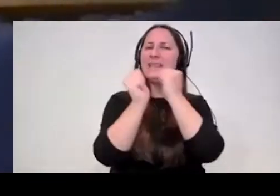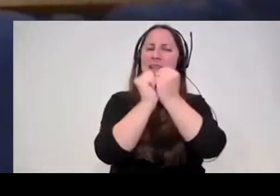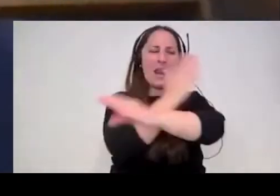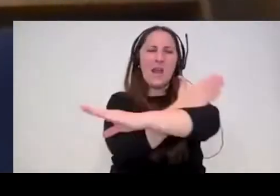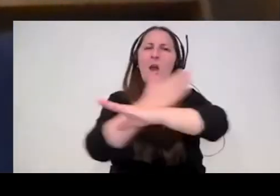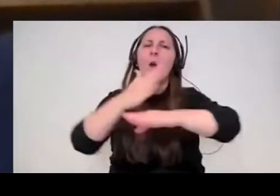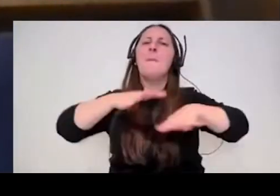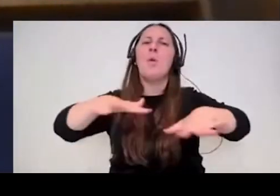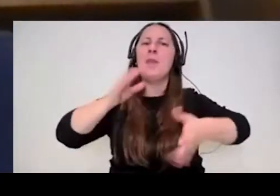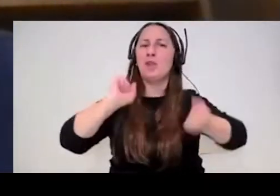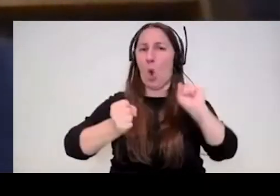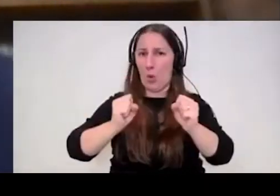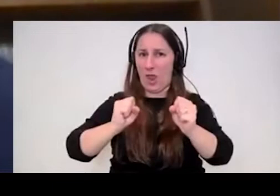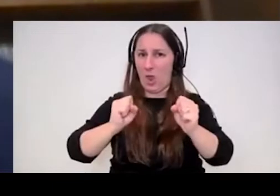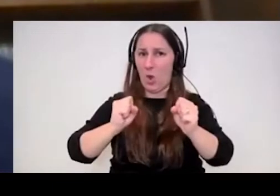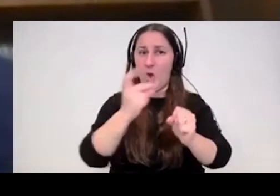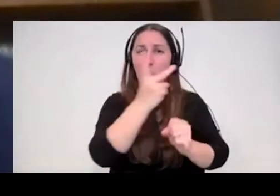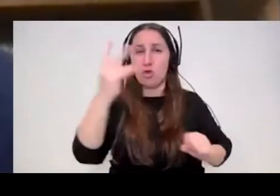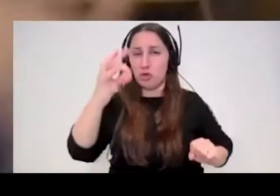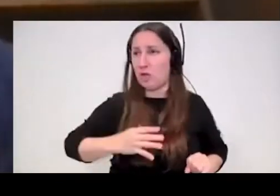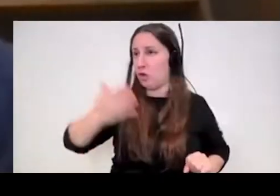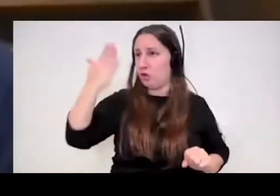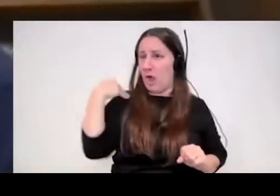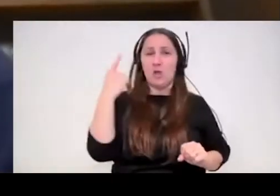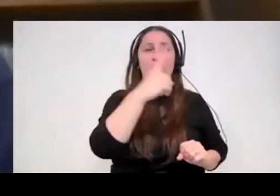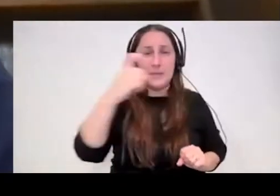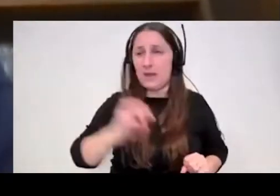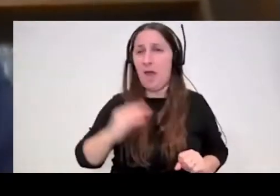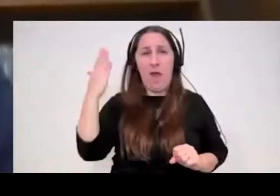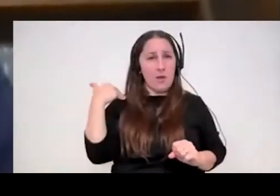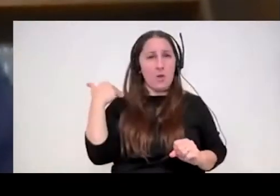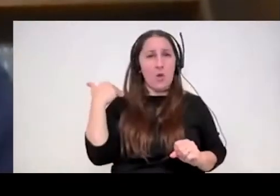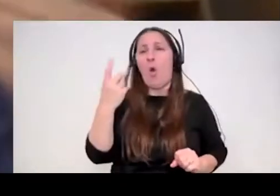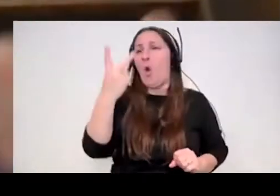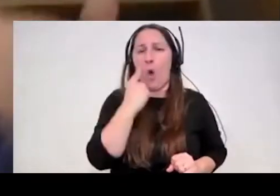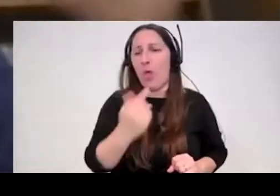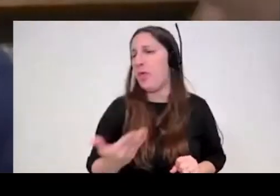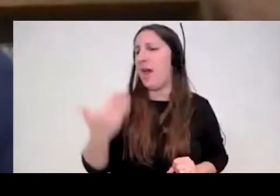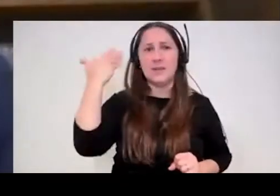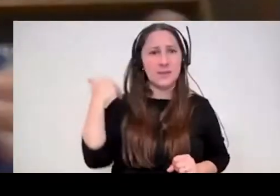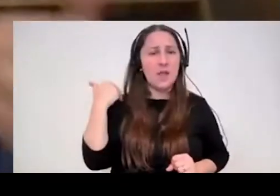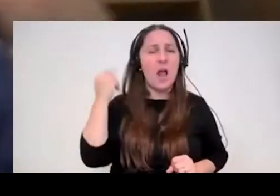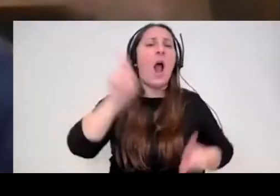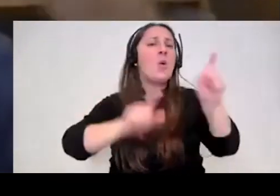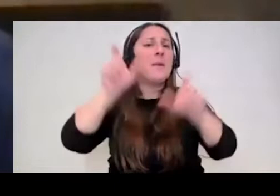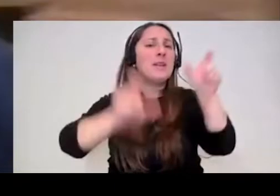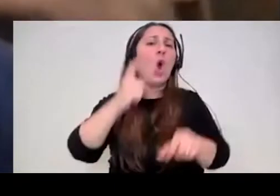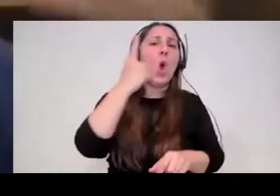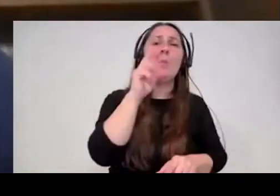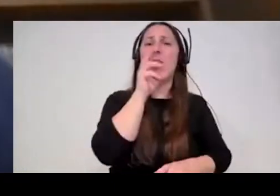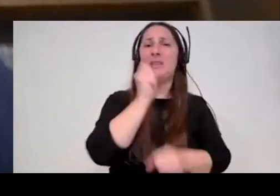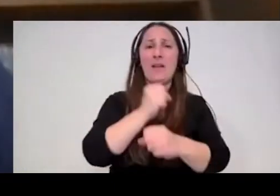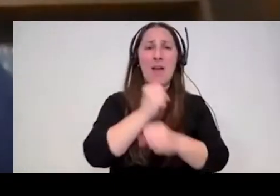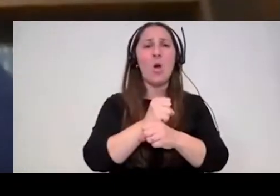hace 200 años, pasó hace 100 años, y pasó hace 2 días, cuando algún trabajador o una trabajadora tiene algún grado